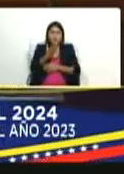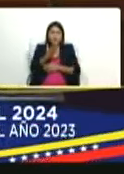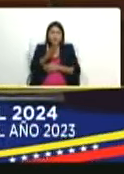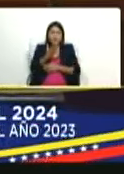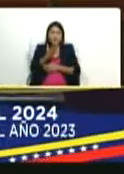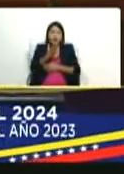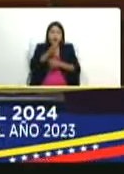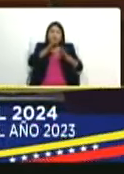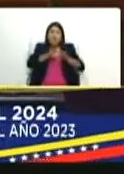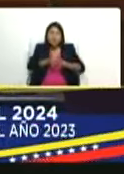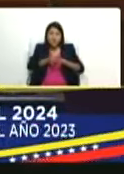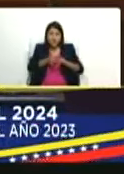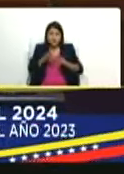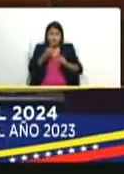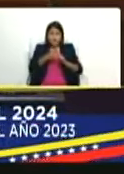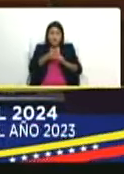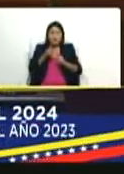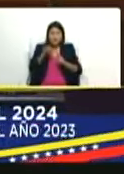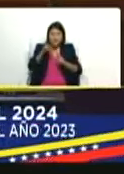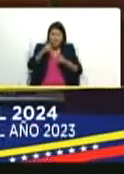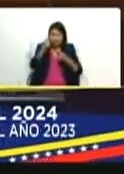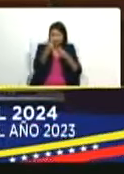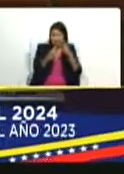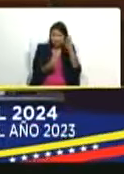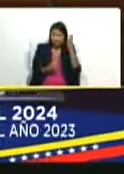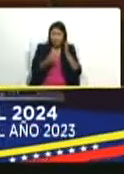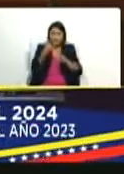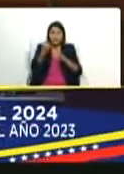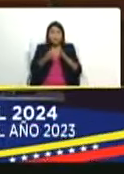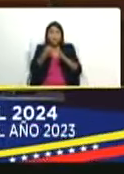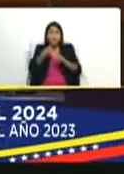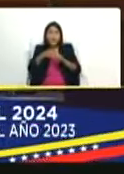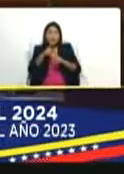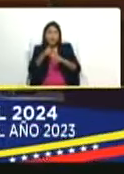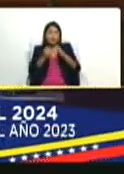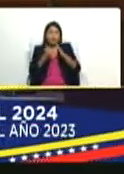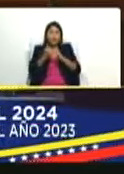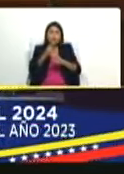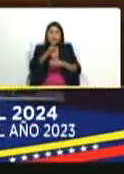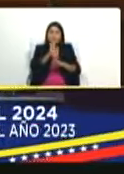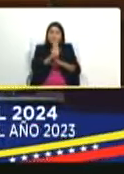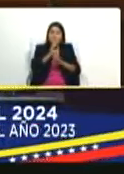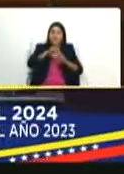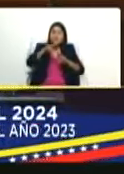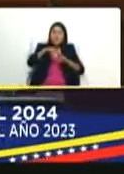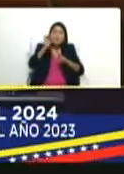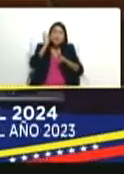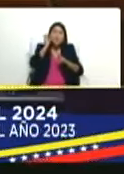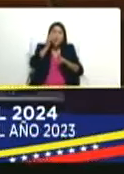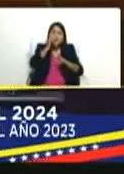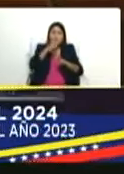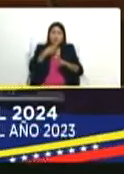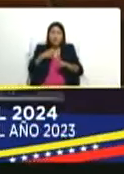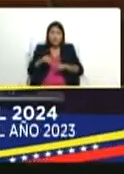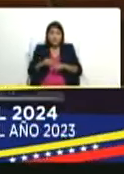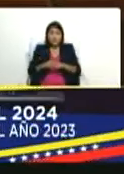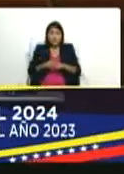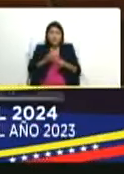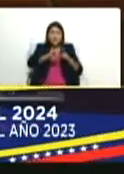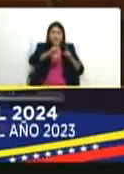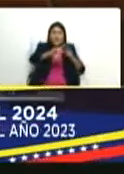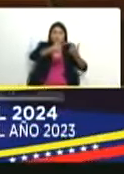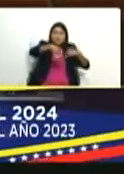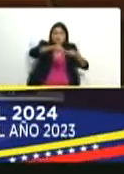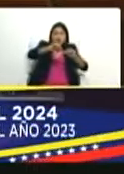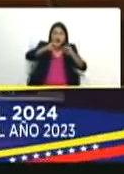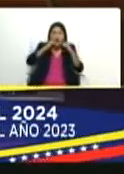la Coordinación Nacional de Jurisdicción de Protección Niñas, Niñas y Adolescentes. De igual manera, las diferentes salas del Tribunal Supremo